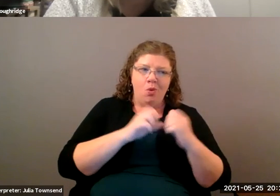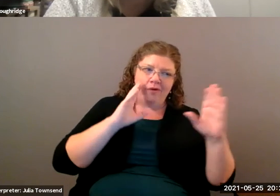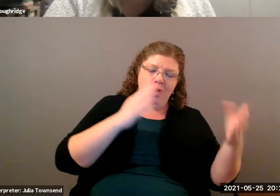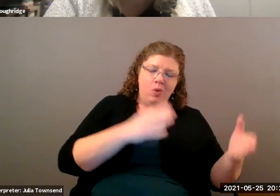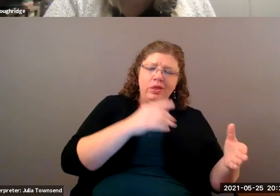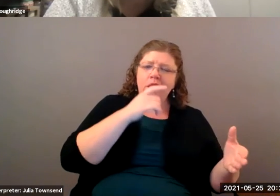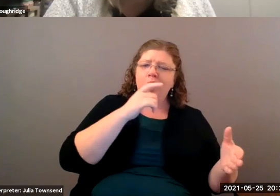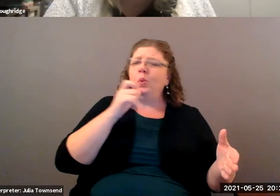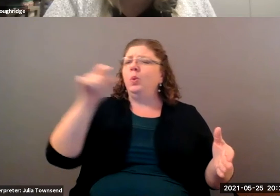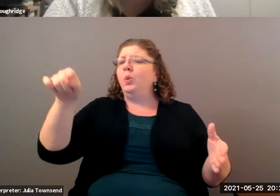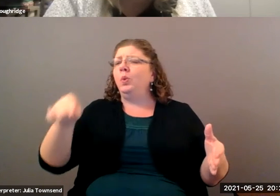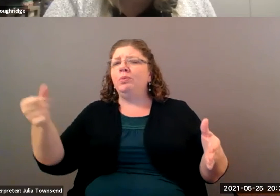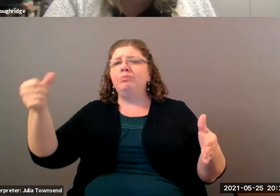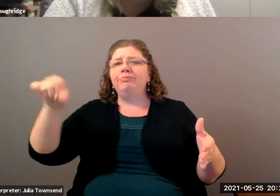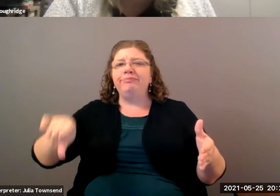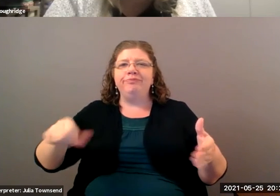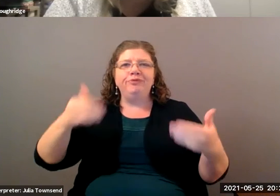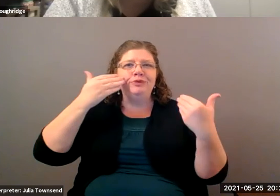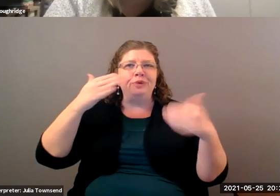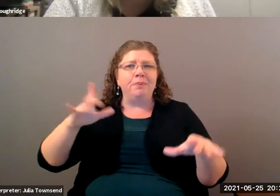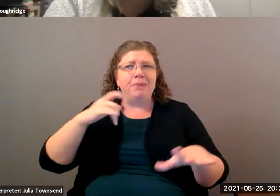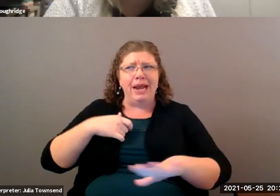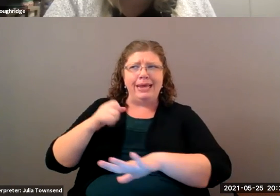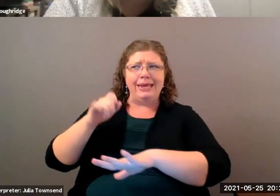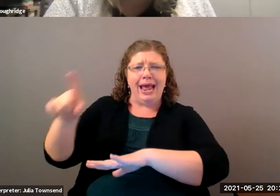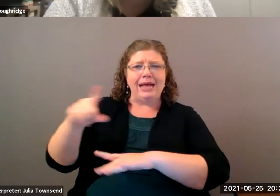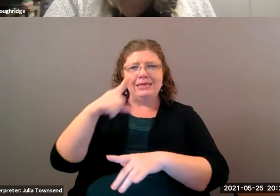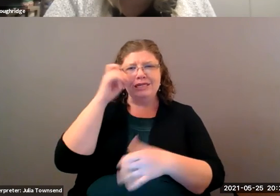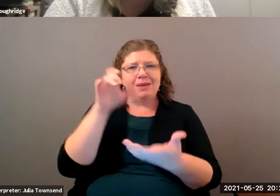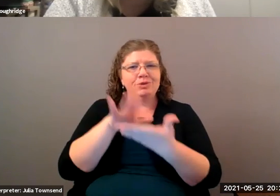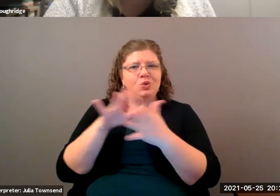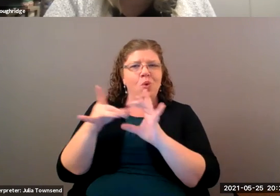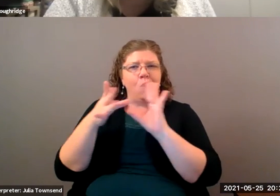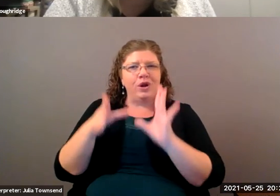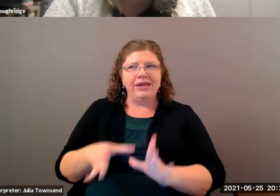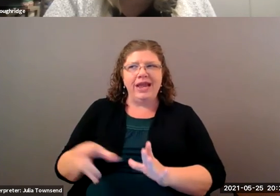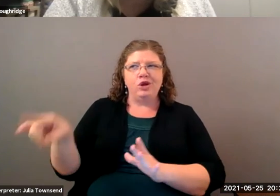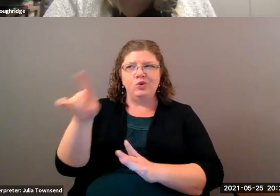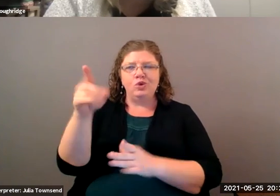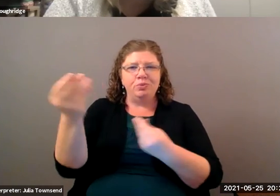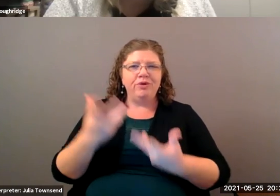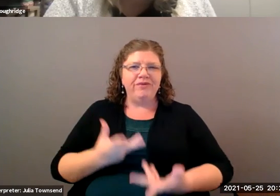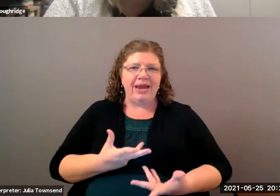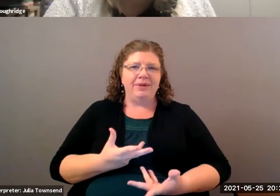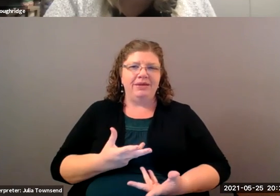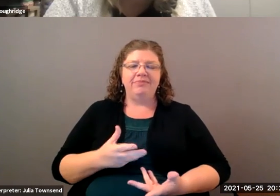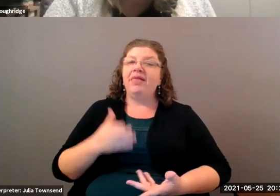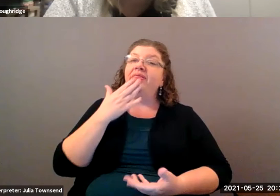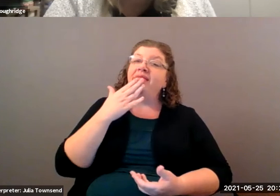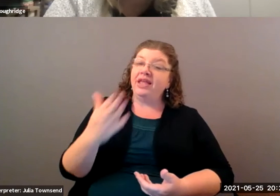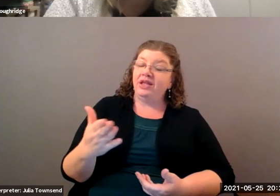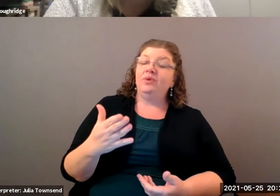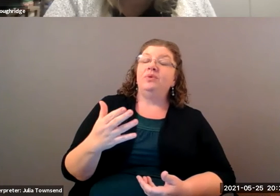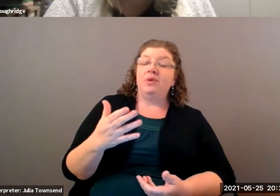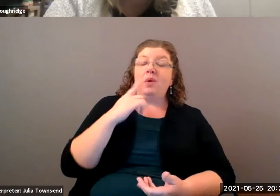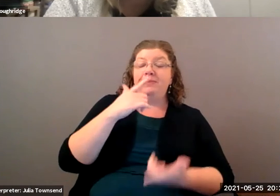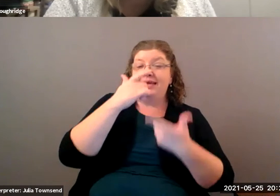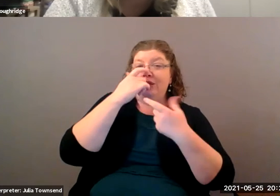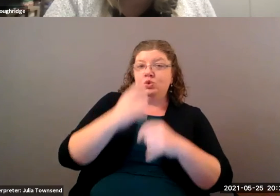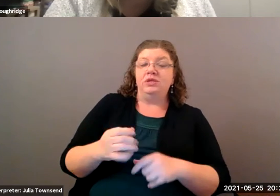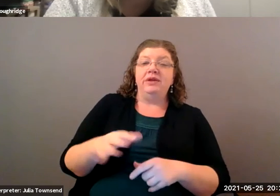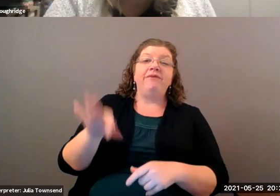hacer invitaciones a los estudiantes que sí van a venir comparado con los estudiantes que no van a poder venir, pero